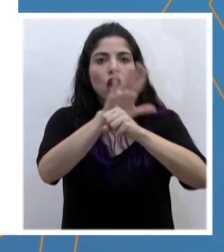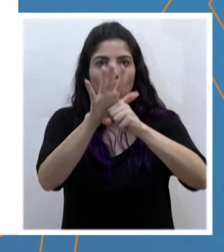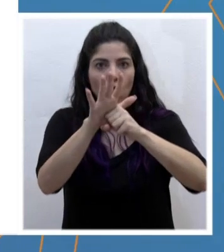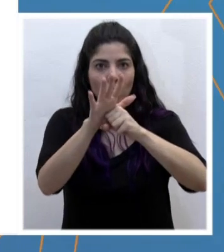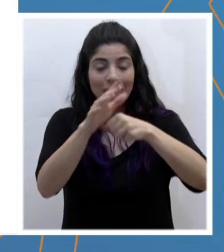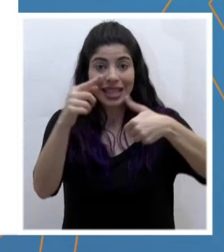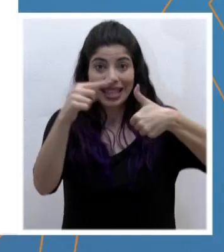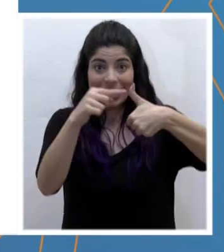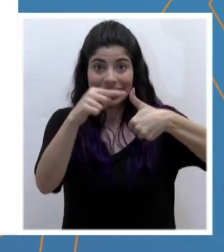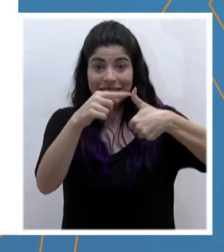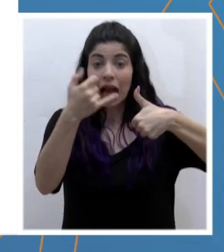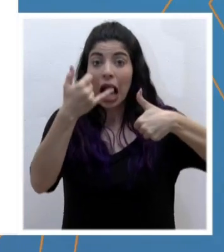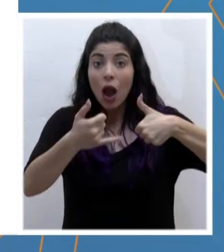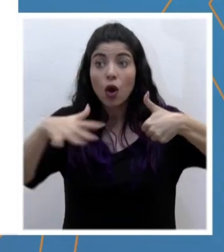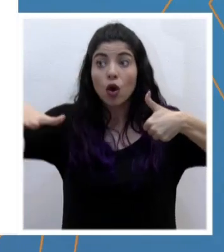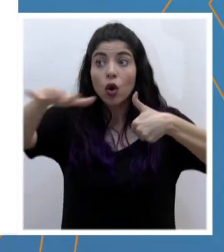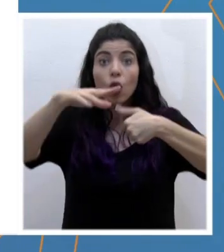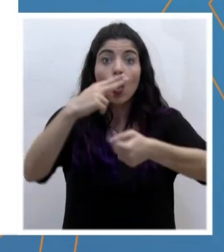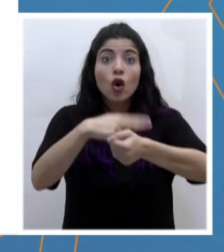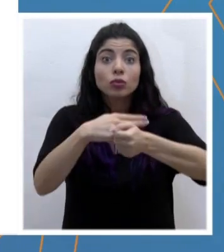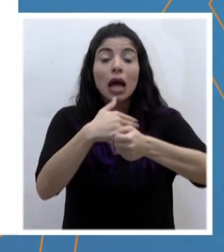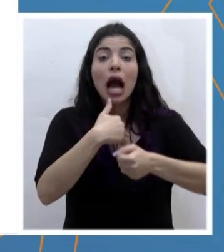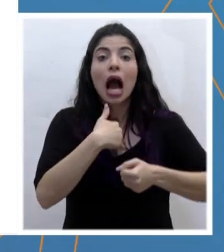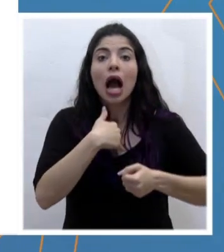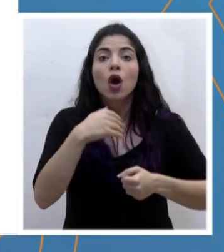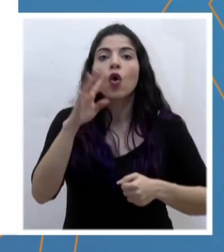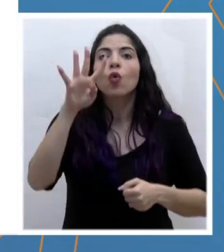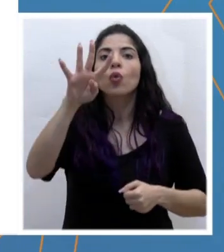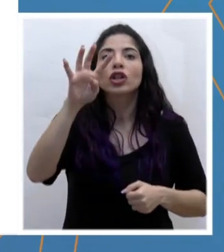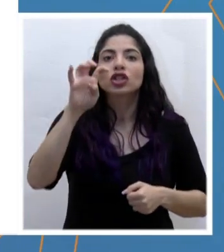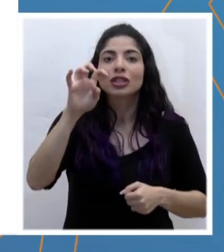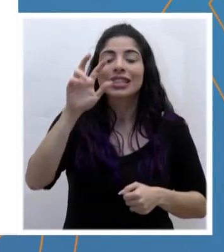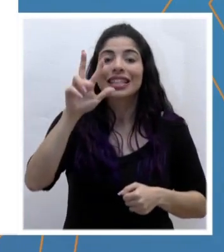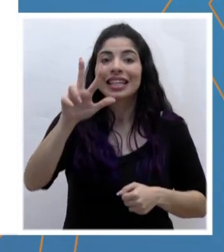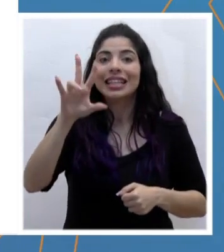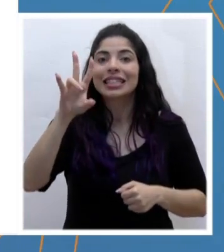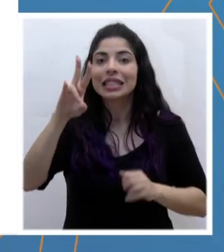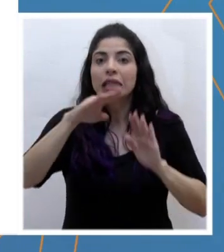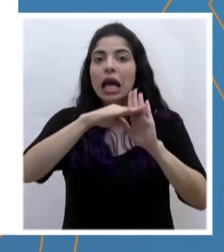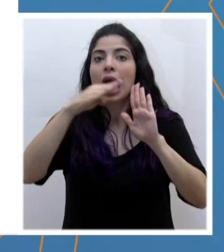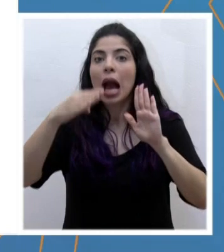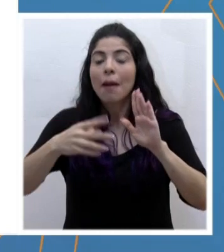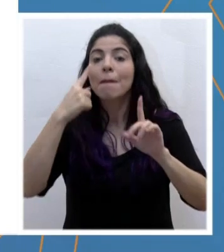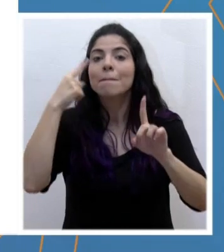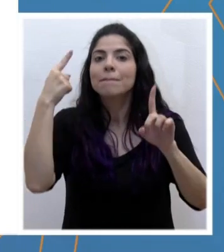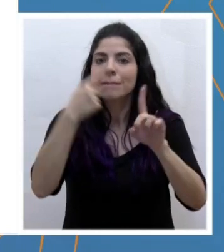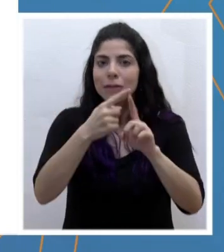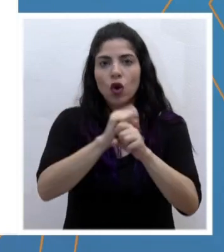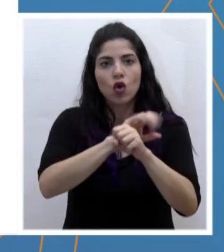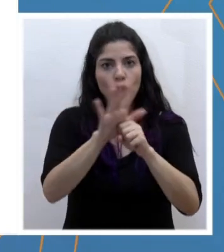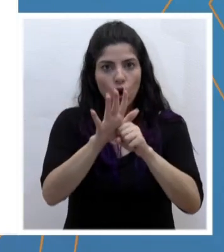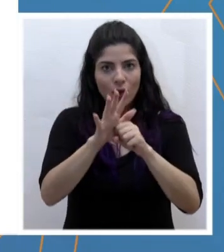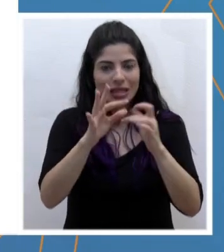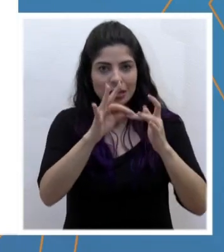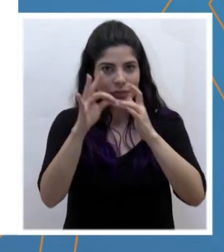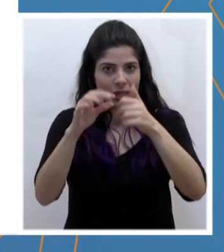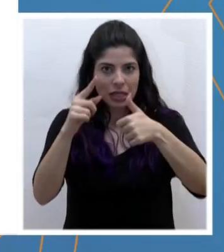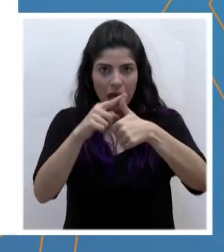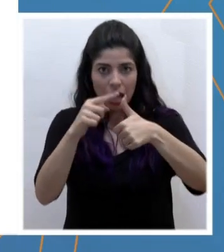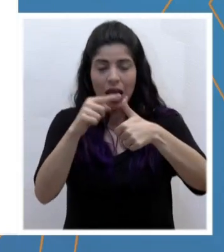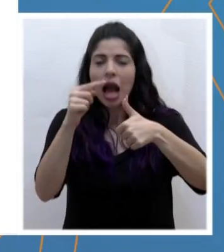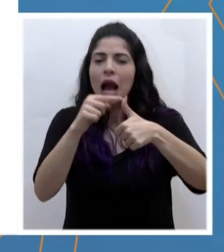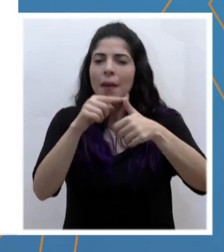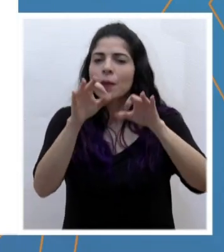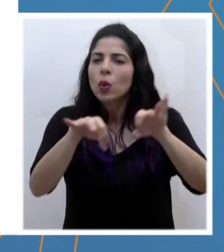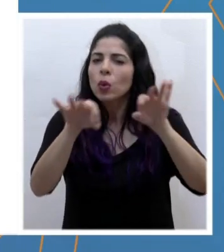estos momentos, a nivel hospitalario, contamos con 477 camas exclusivas para esta enfermedad. Aquí hay que